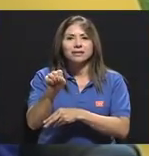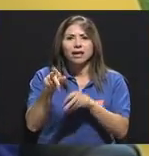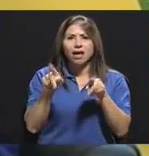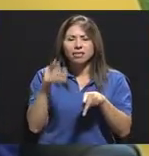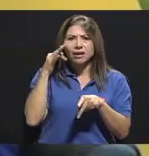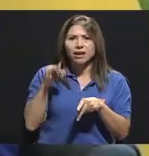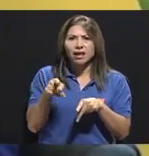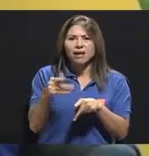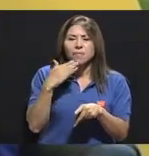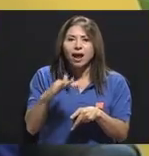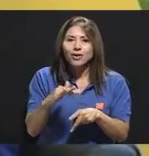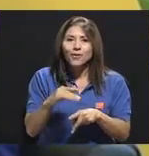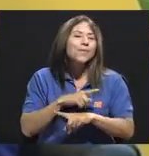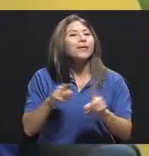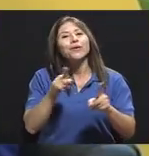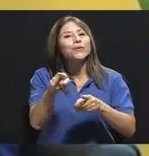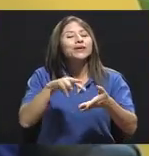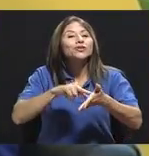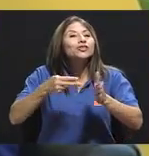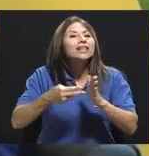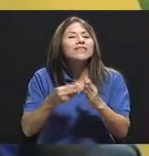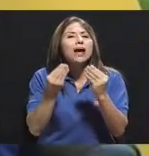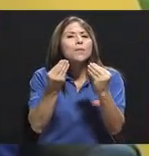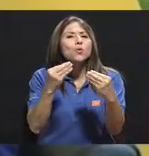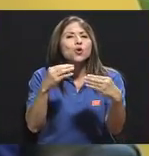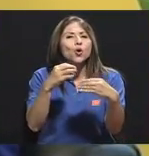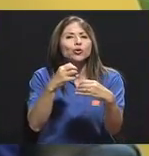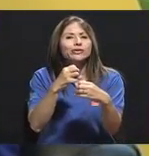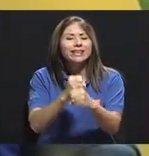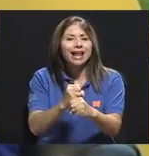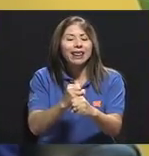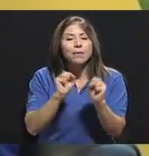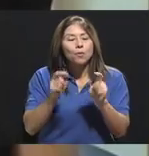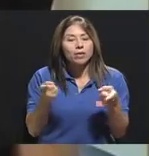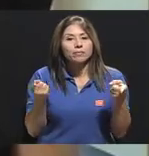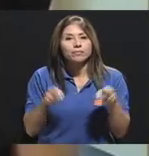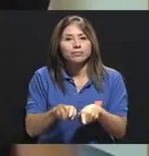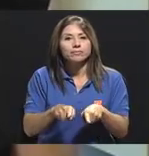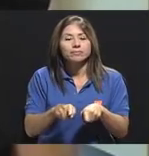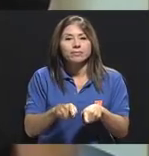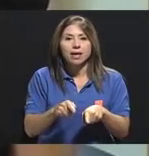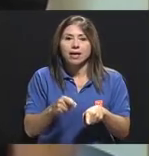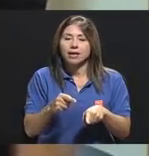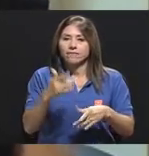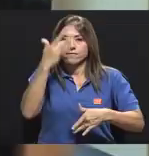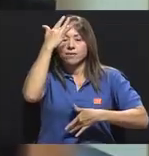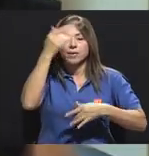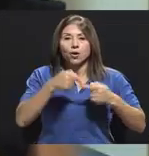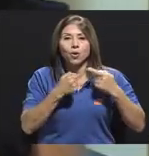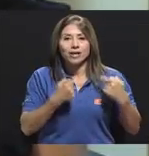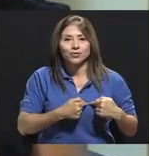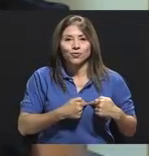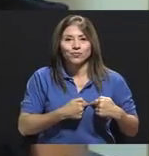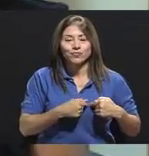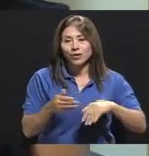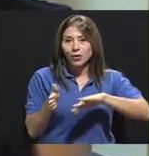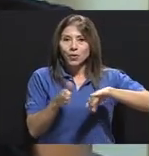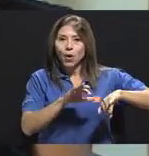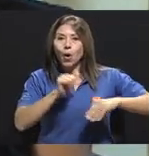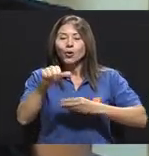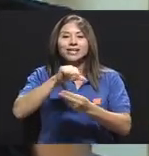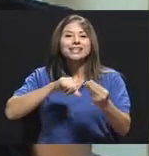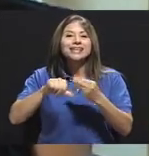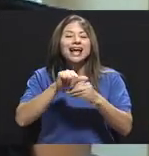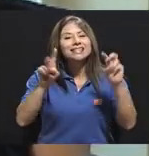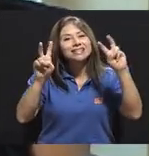concentradas y son las que tienden a que a a provocar daños a nivel del corazón y por otro lado tenemos las grasas que la gente le llama buenas uno